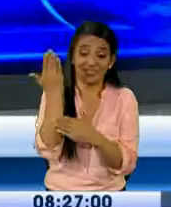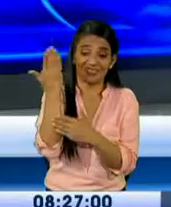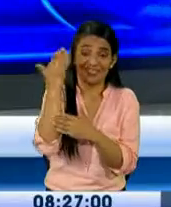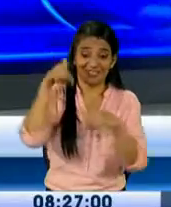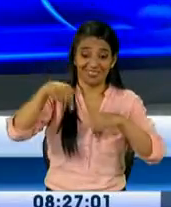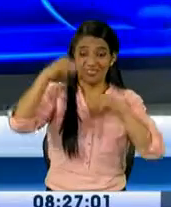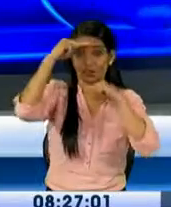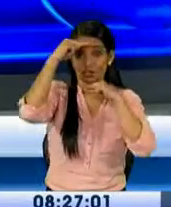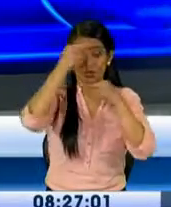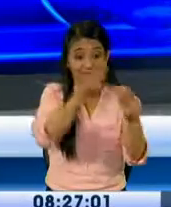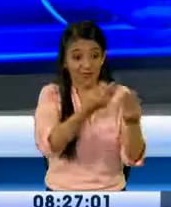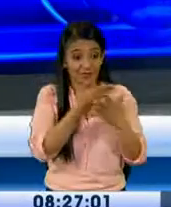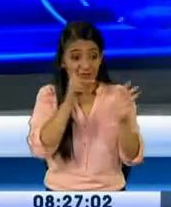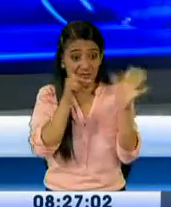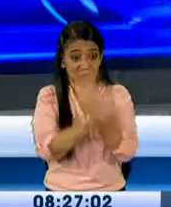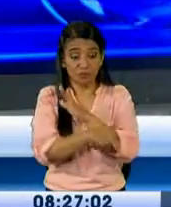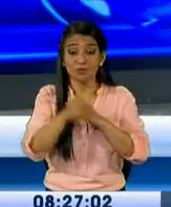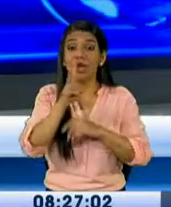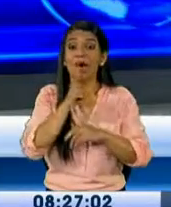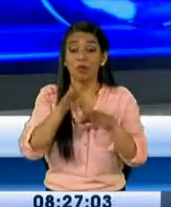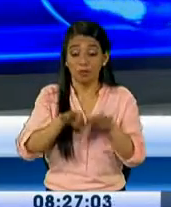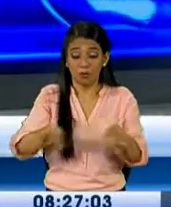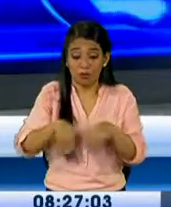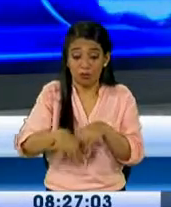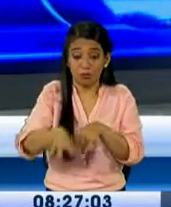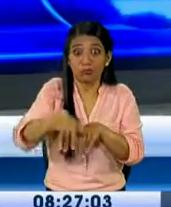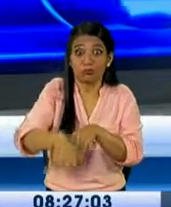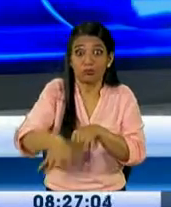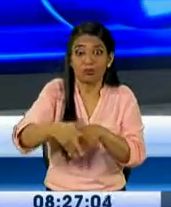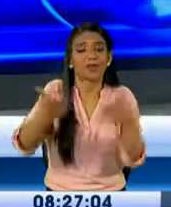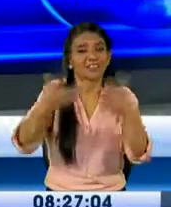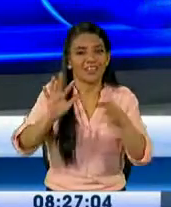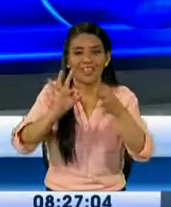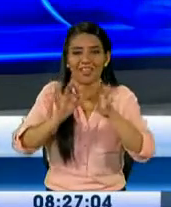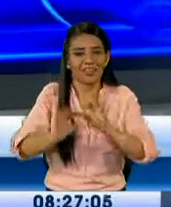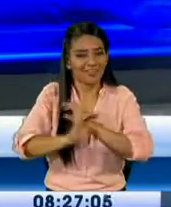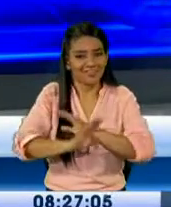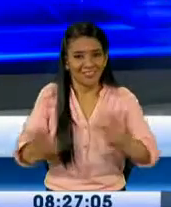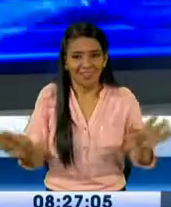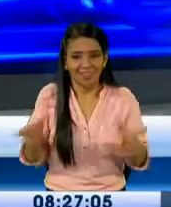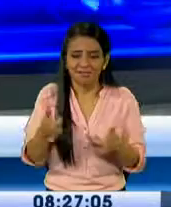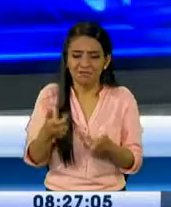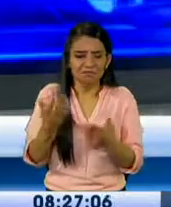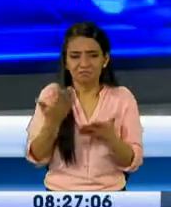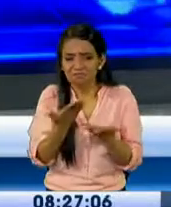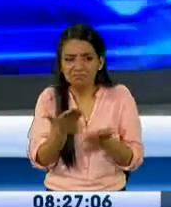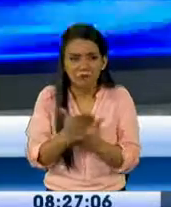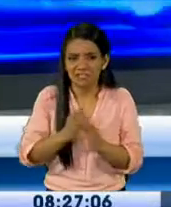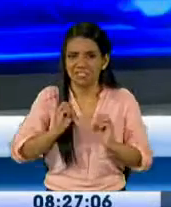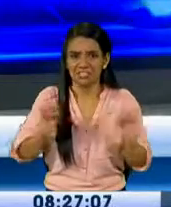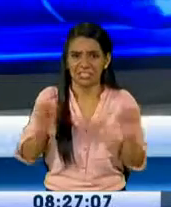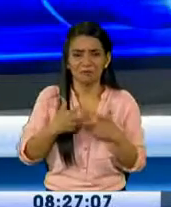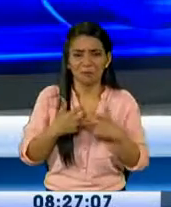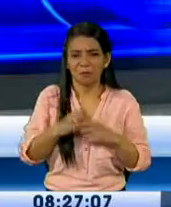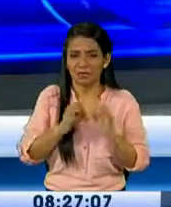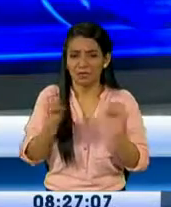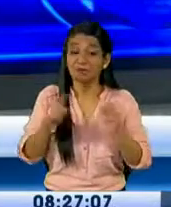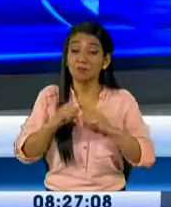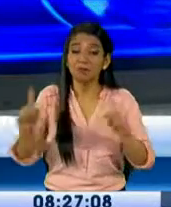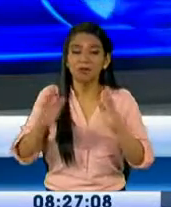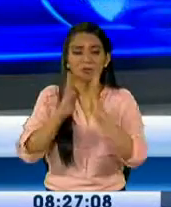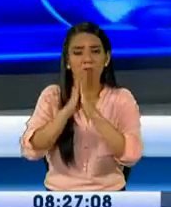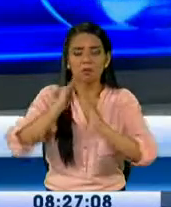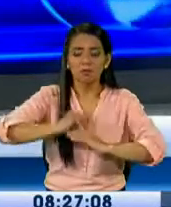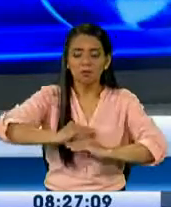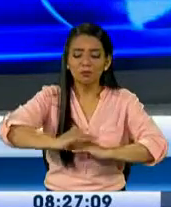este noticiero, la fuga de agua que estaba afectando su calle haya sido reparada y ya no cause más molestias. Sin embargo, solicitan el pavimentado